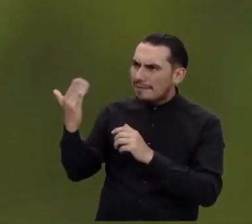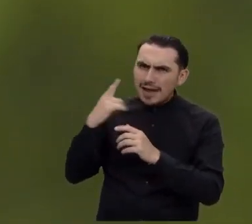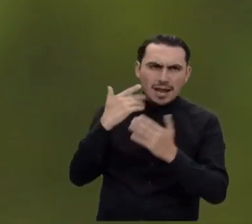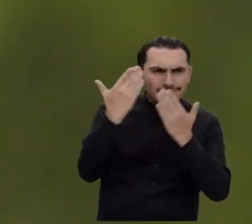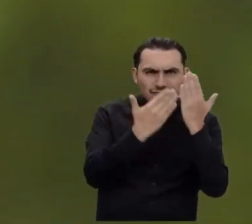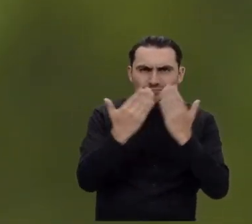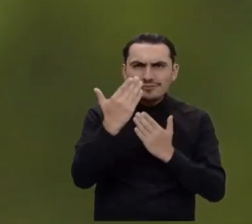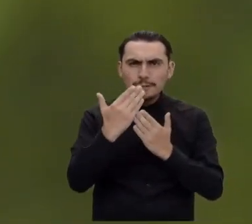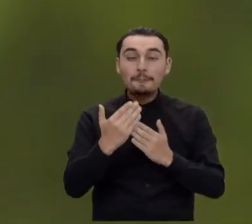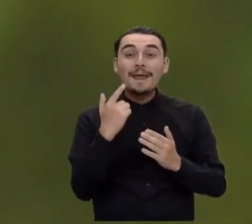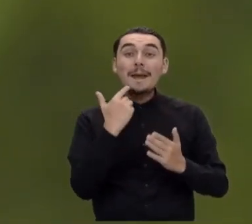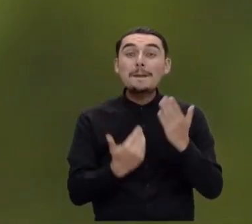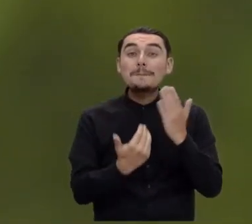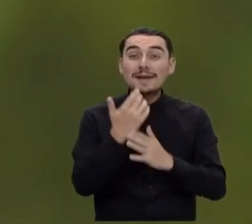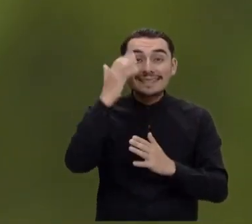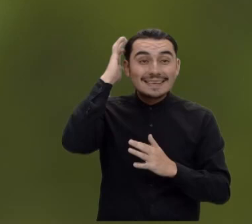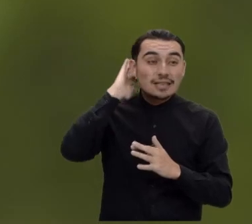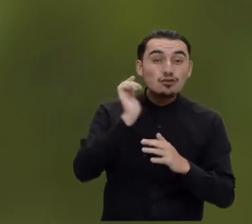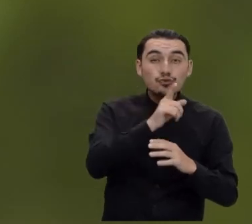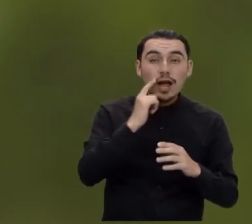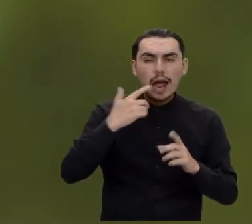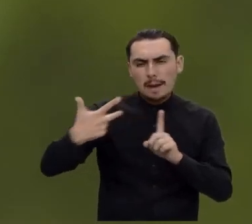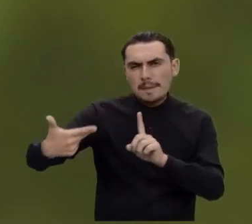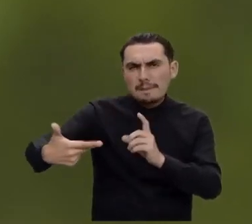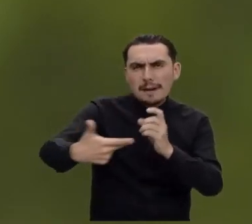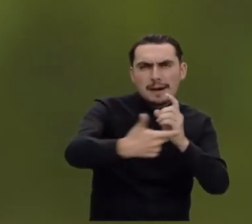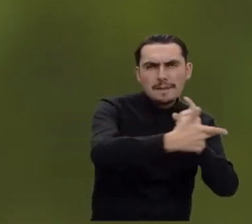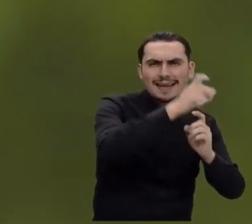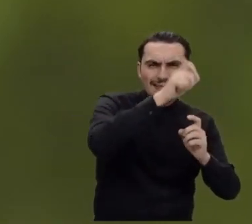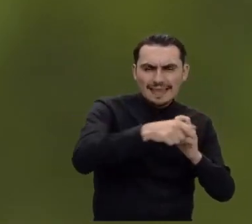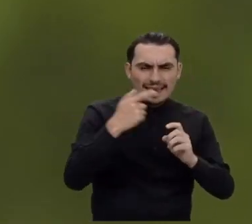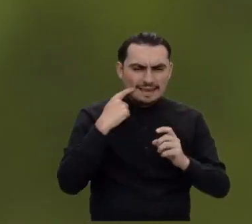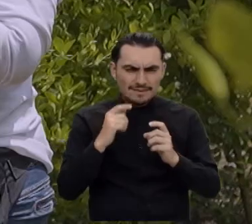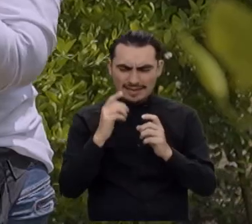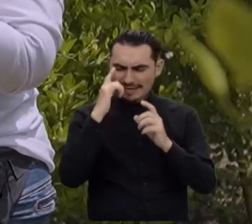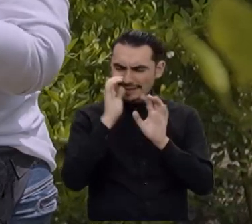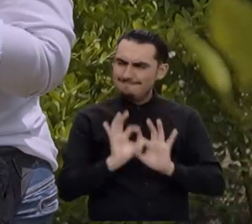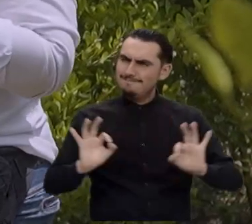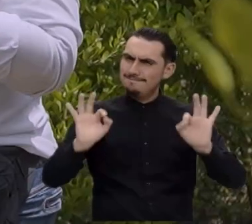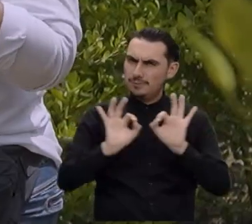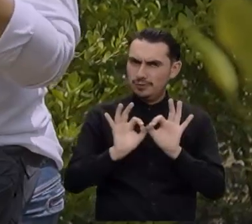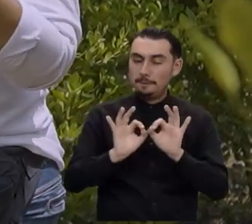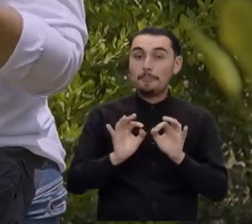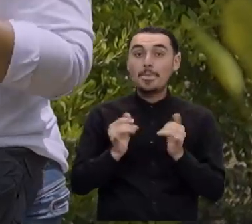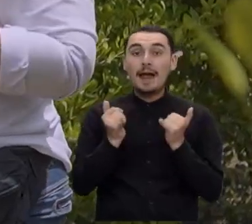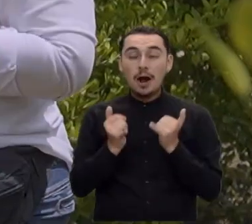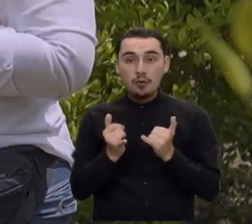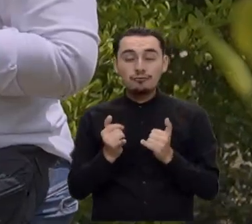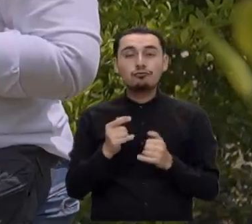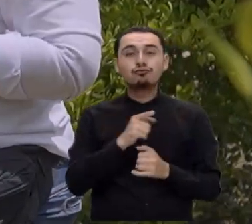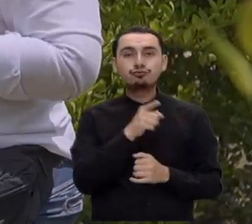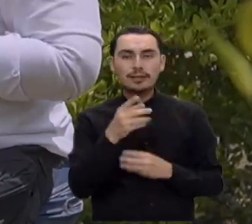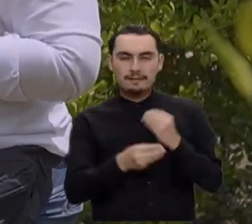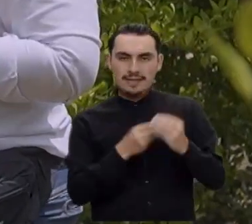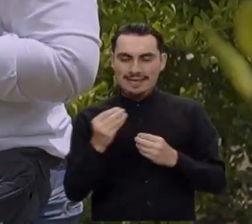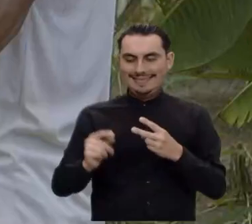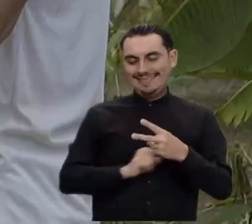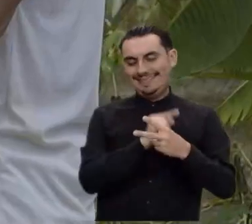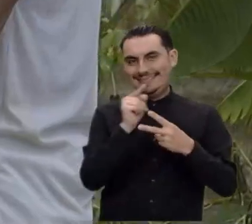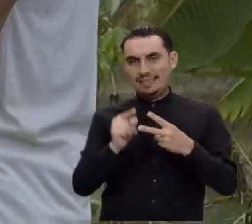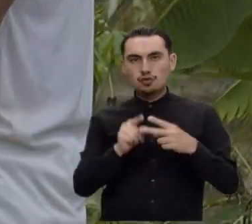que iniciar las podas sanitarias, lo que son, es importante que ya ingresamos en nuestro